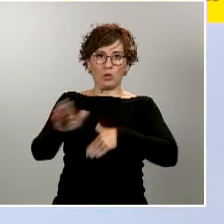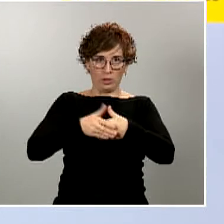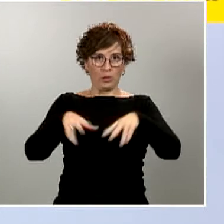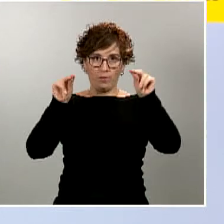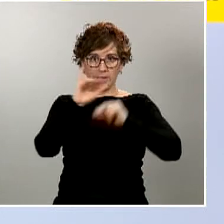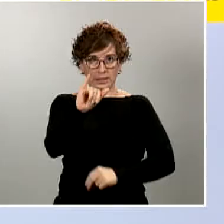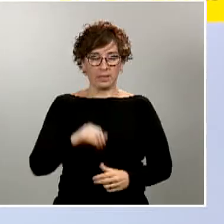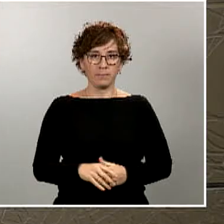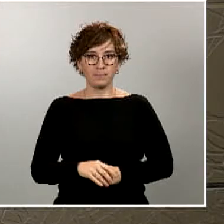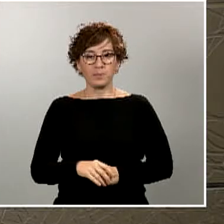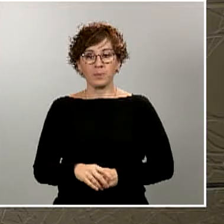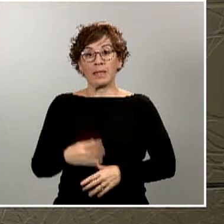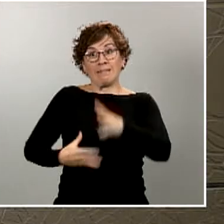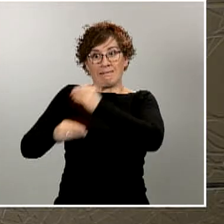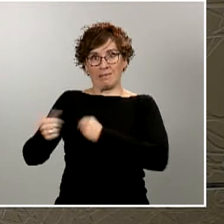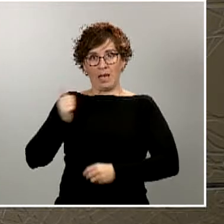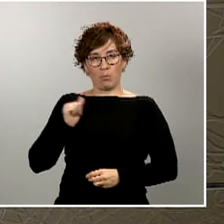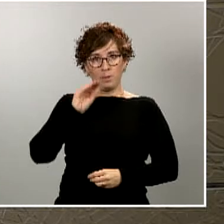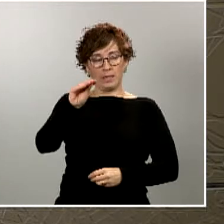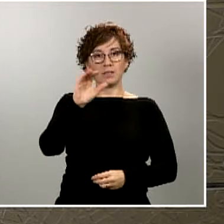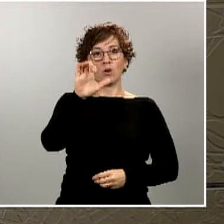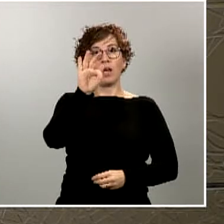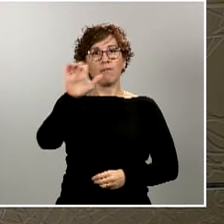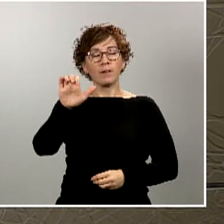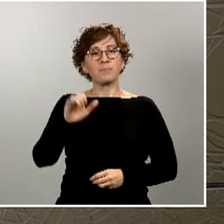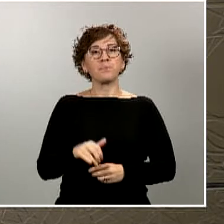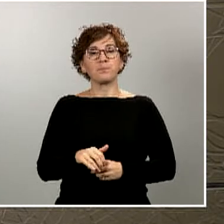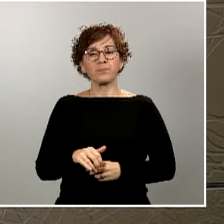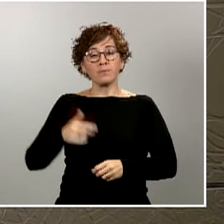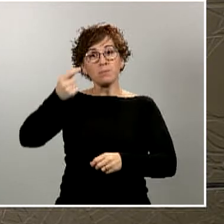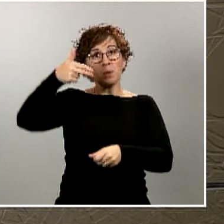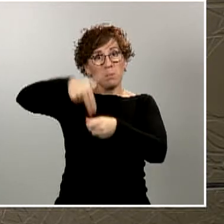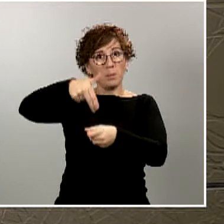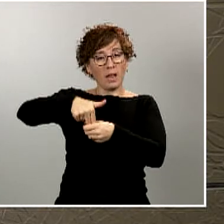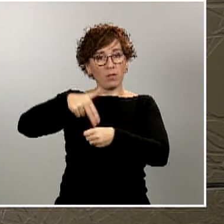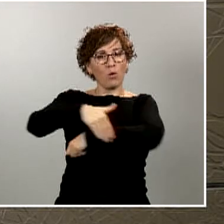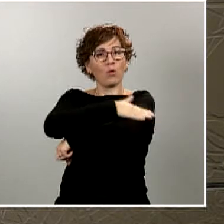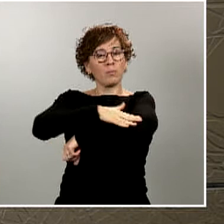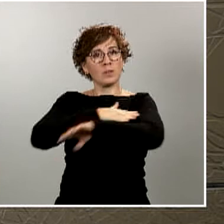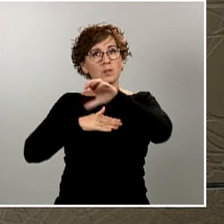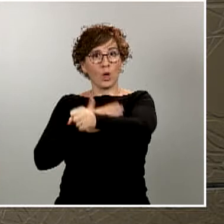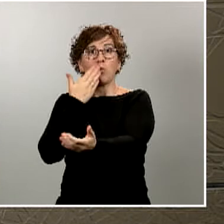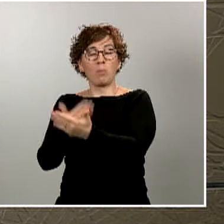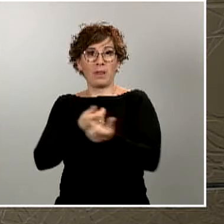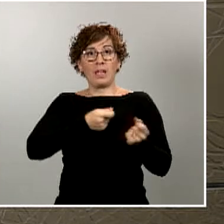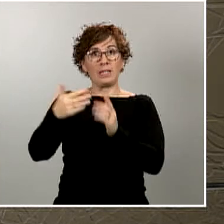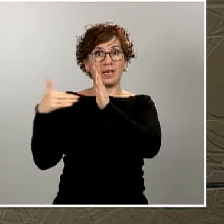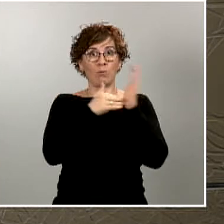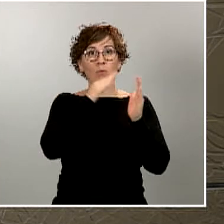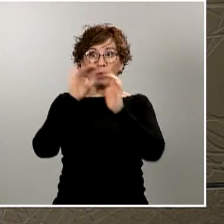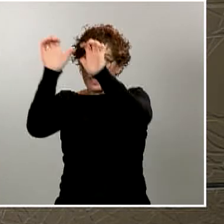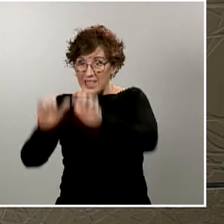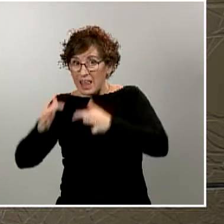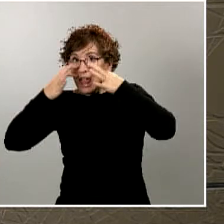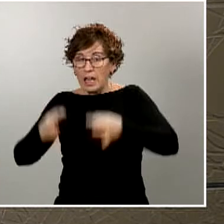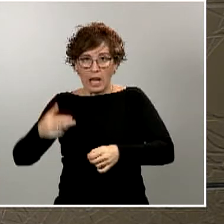le pregunta, ministro, si se plantea al Gobierno intervenir el precio de los carburantes, como piden los transportistas, ante la falta de bajada real de la gasolina, pese al